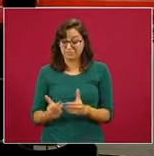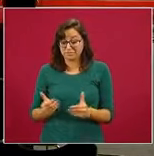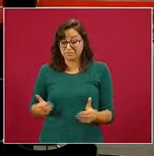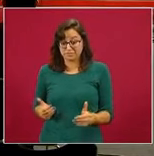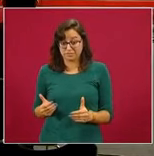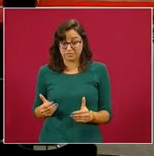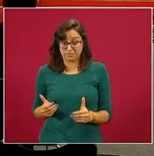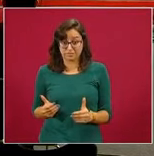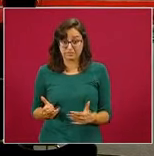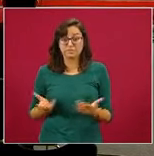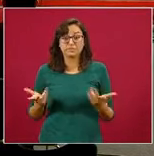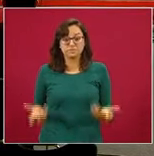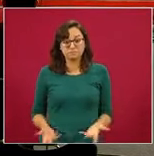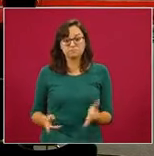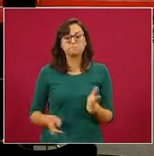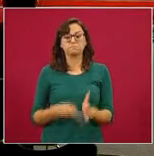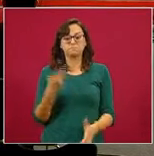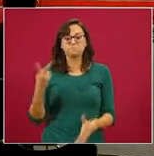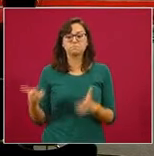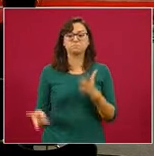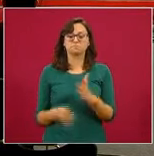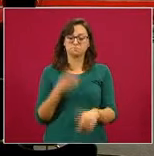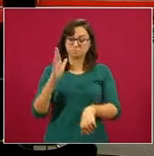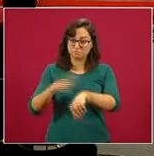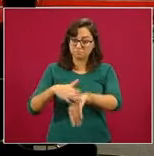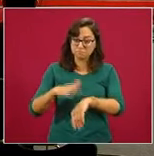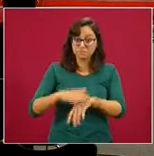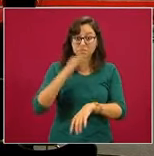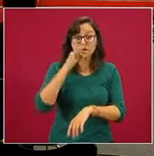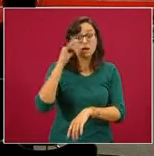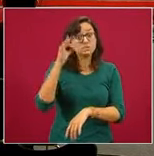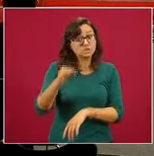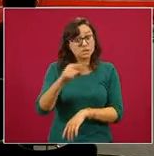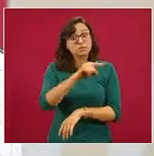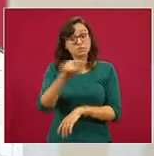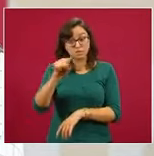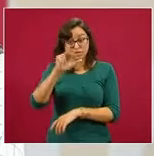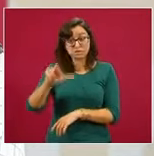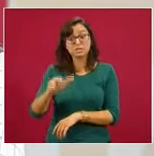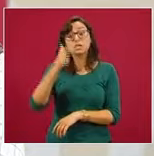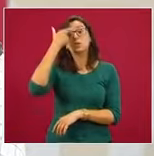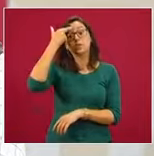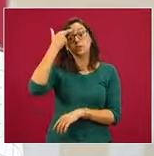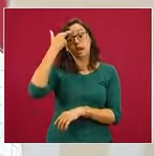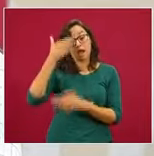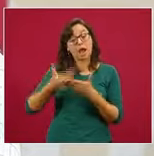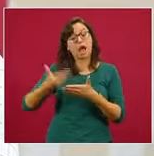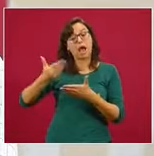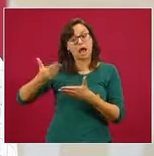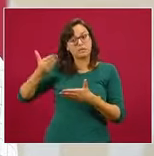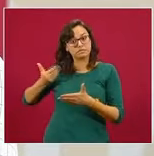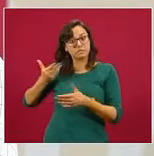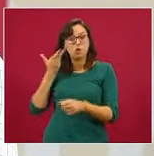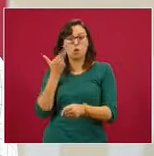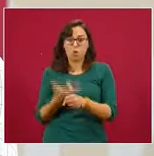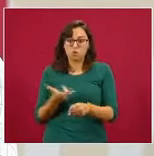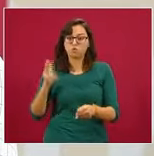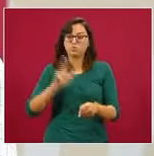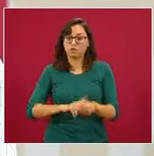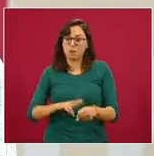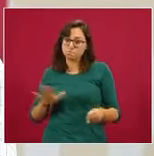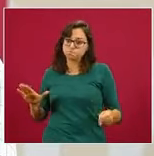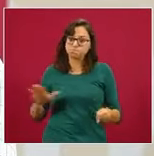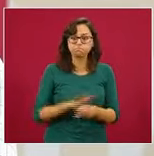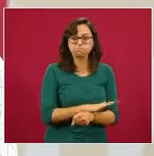de que le recuerda a la población lo que fue hace unos meses estar con los hospitales con